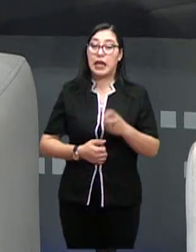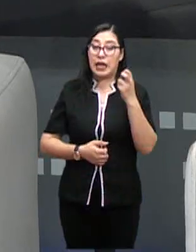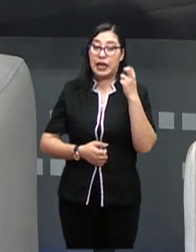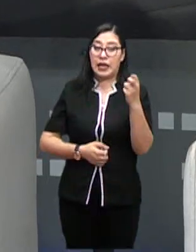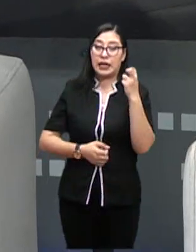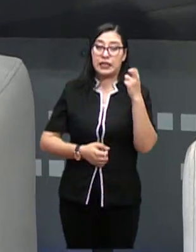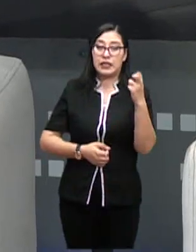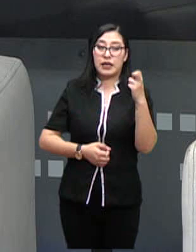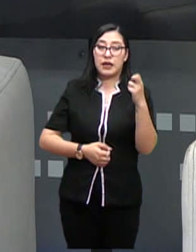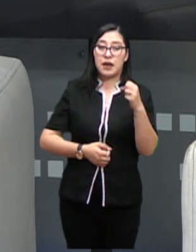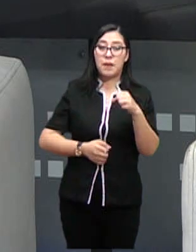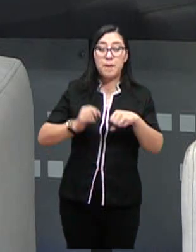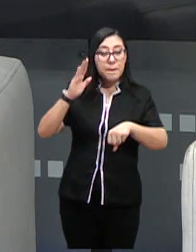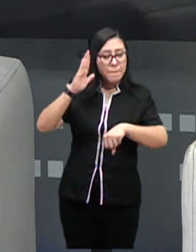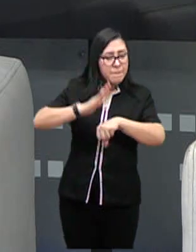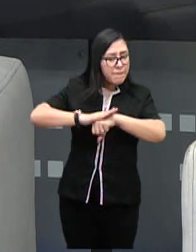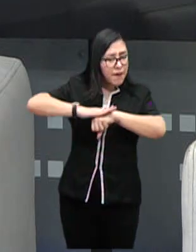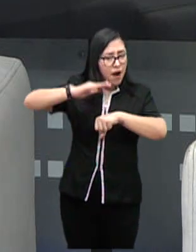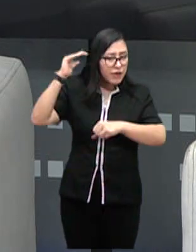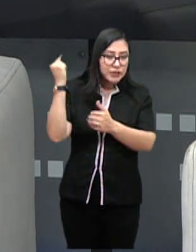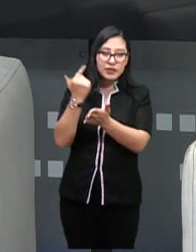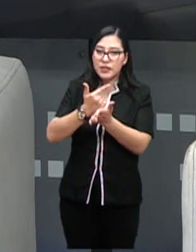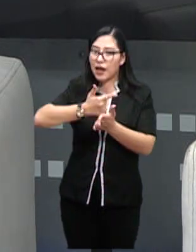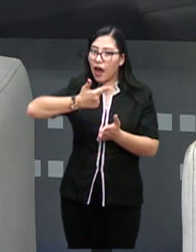es lo que más daño causa.